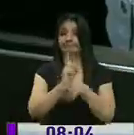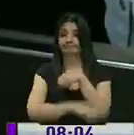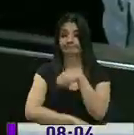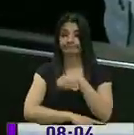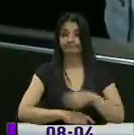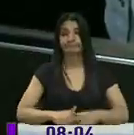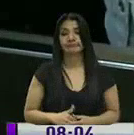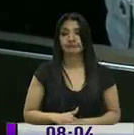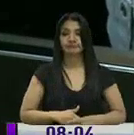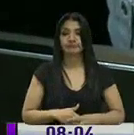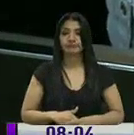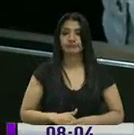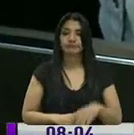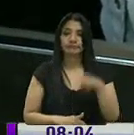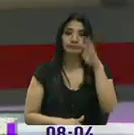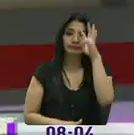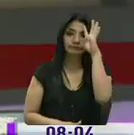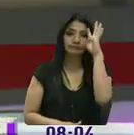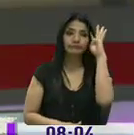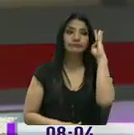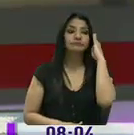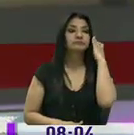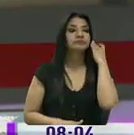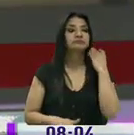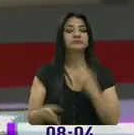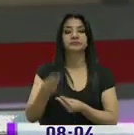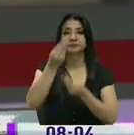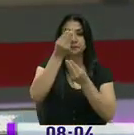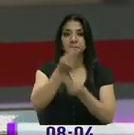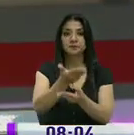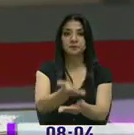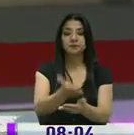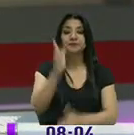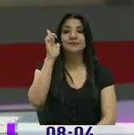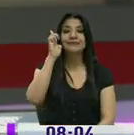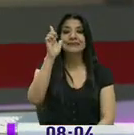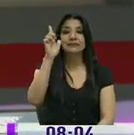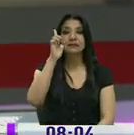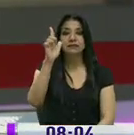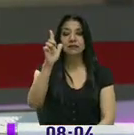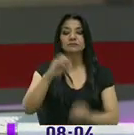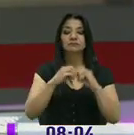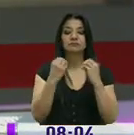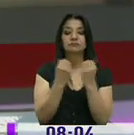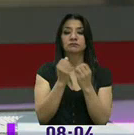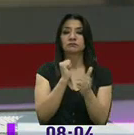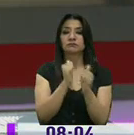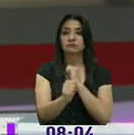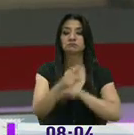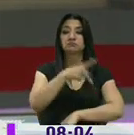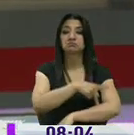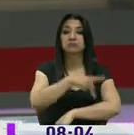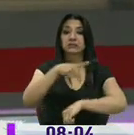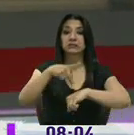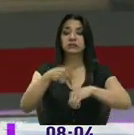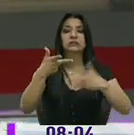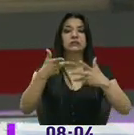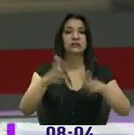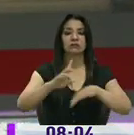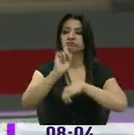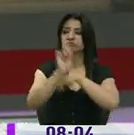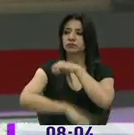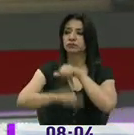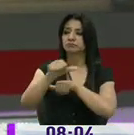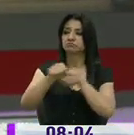informó iván casa men vamos a contarles ahora que dirigentes de la concentración deportiva de pichincha tomaron medidas administrativas en contra del